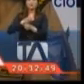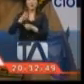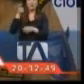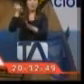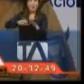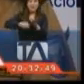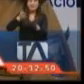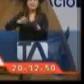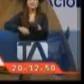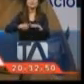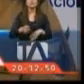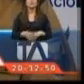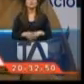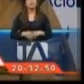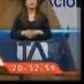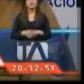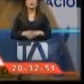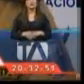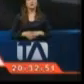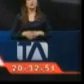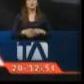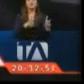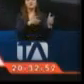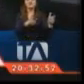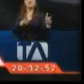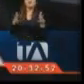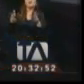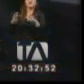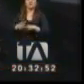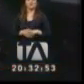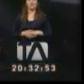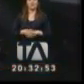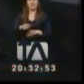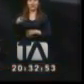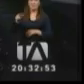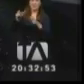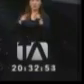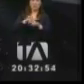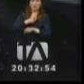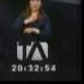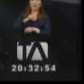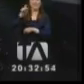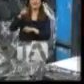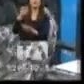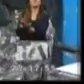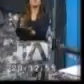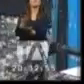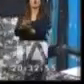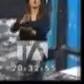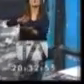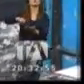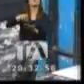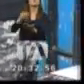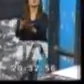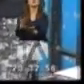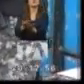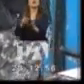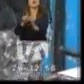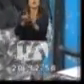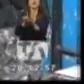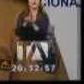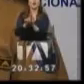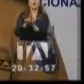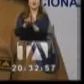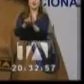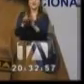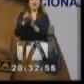juez a proceder a incautar también. Si no se demuestra la legalidad de los bienes incautados, estos no volverán al dominio de